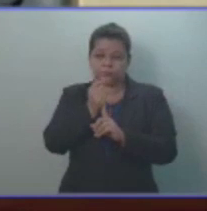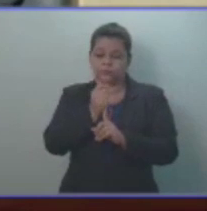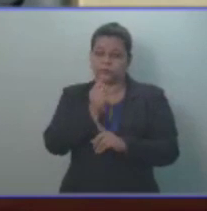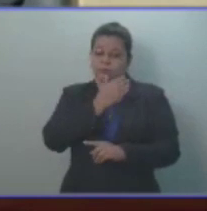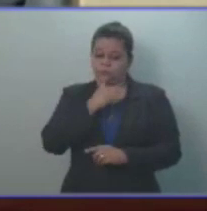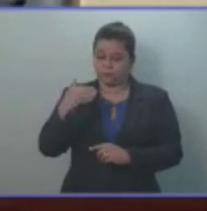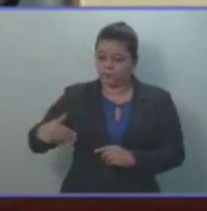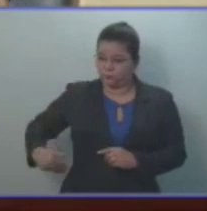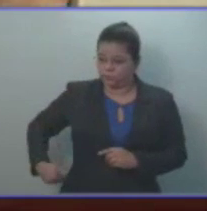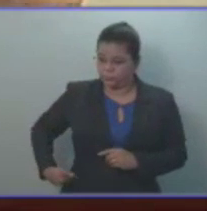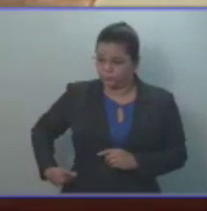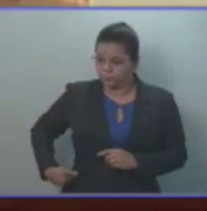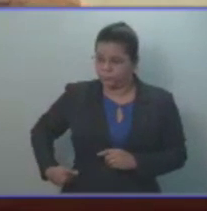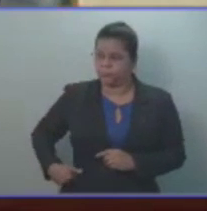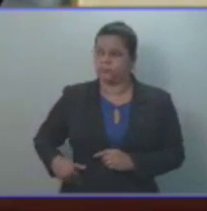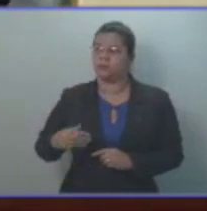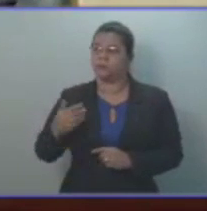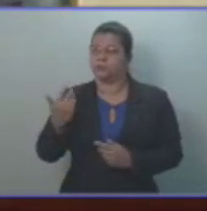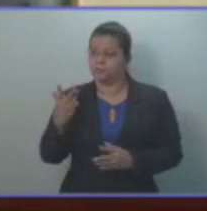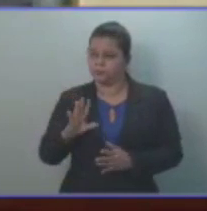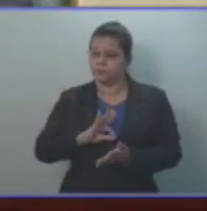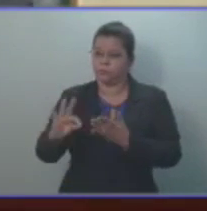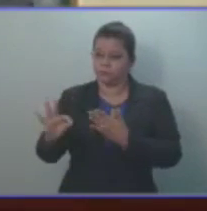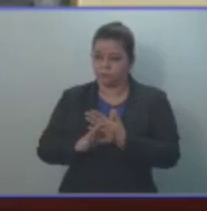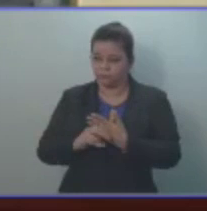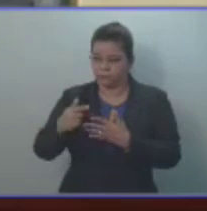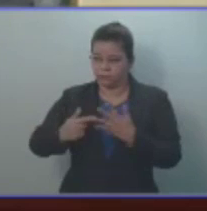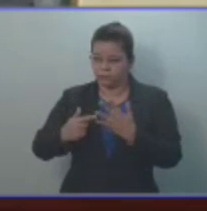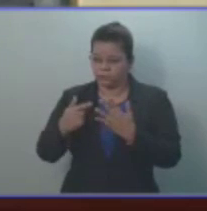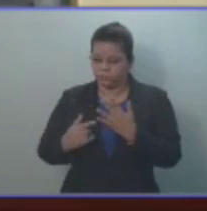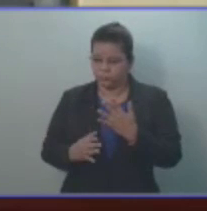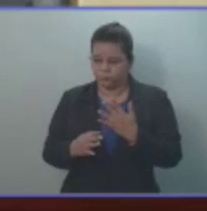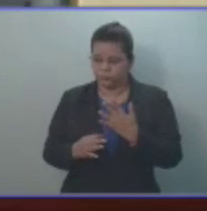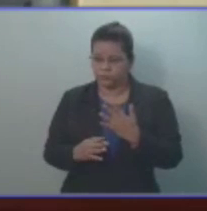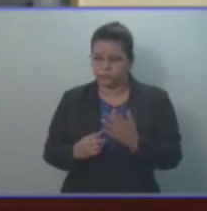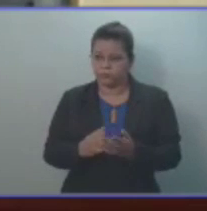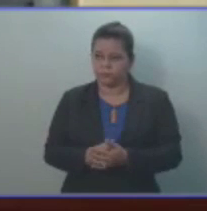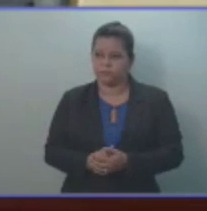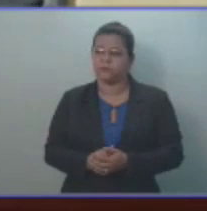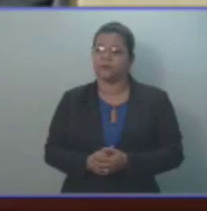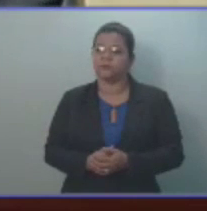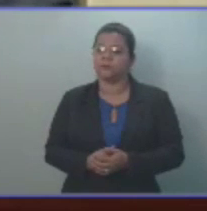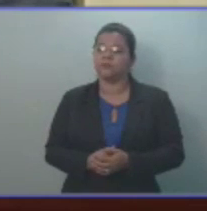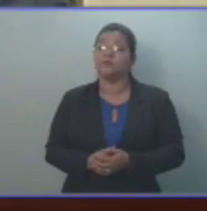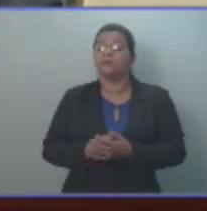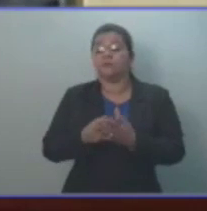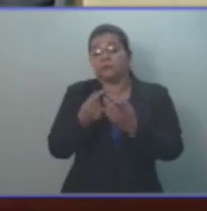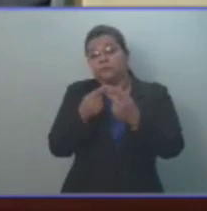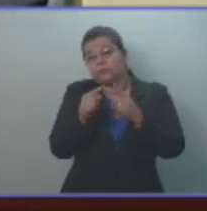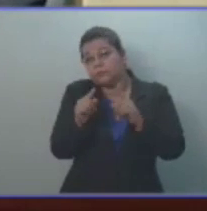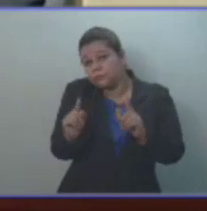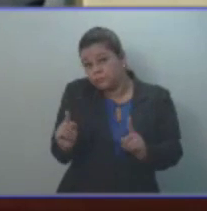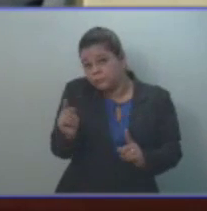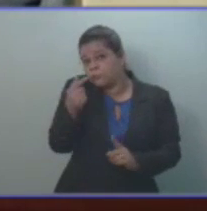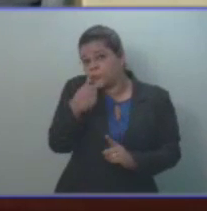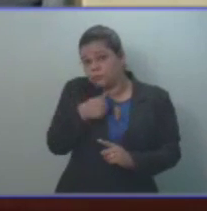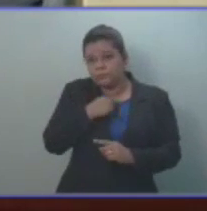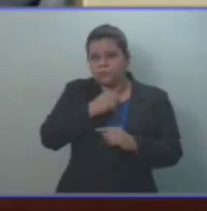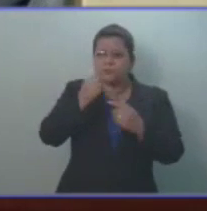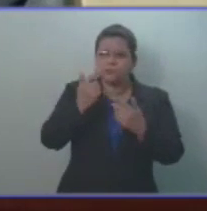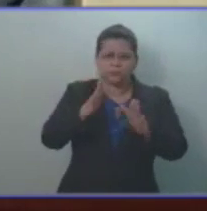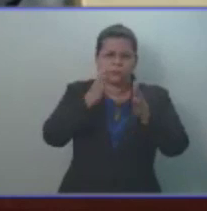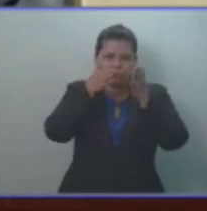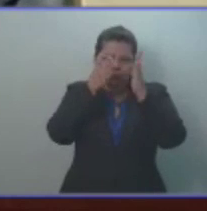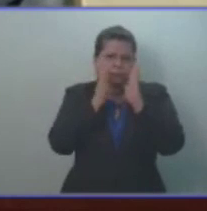presidente, pues que vete este decreto que vamos a aprobar. Pero yo le pongo mucha atención a los discursos